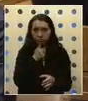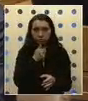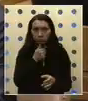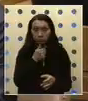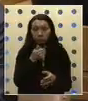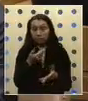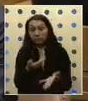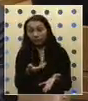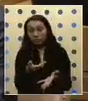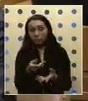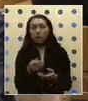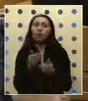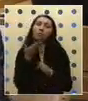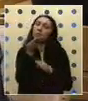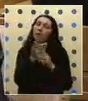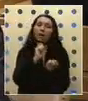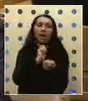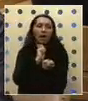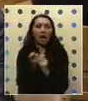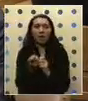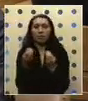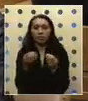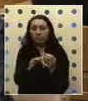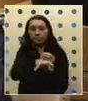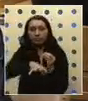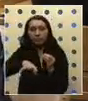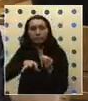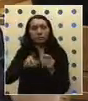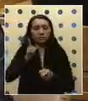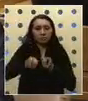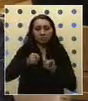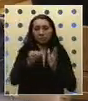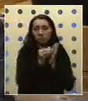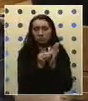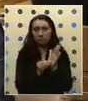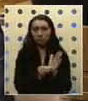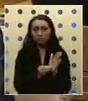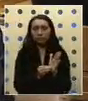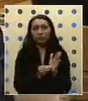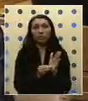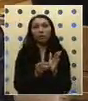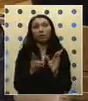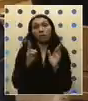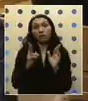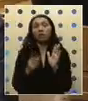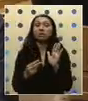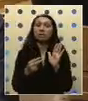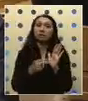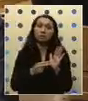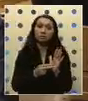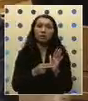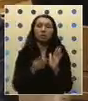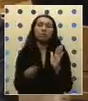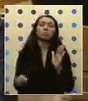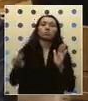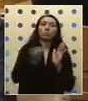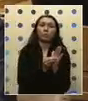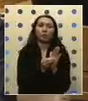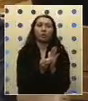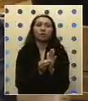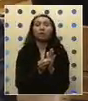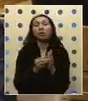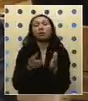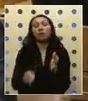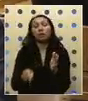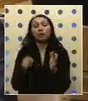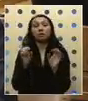Entonces ahí pedimos cambiar el tratamiento que esto tiene, indicaciones que esperamos que también se incorporen. En el